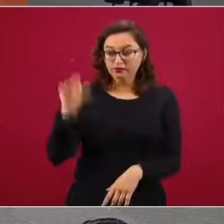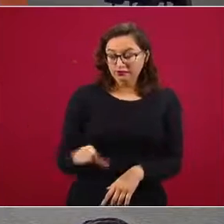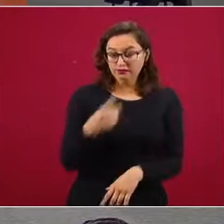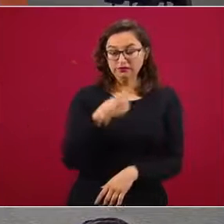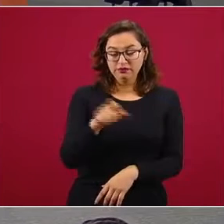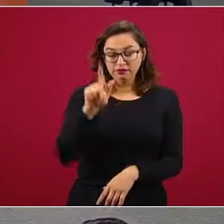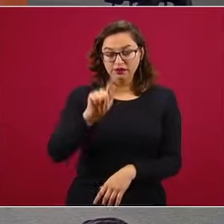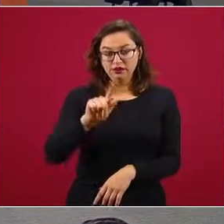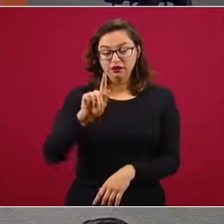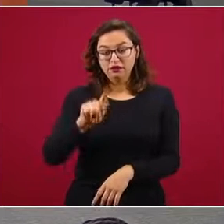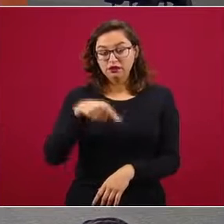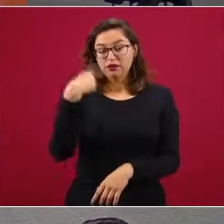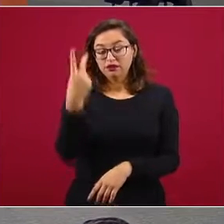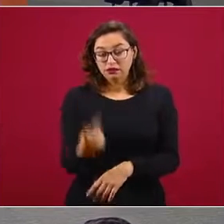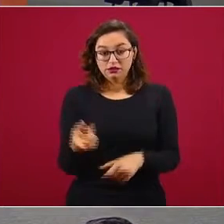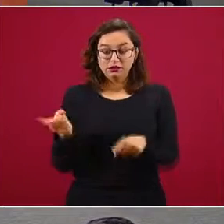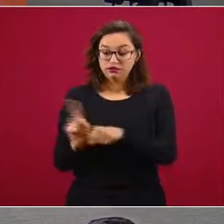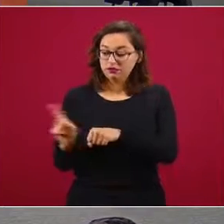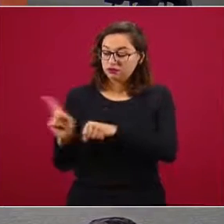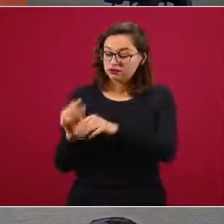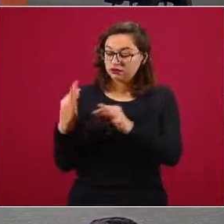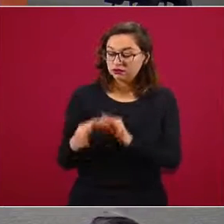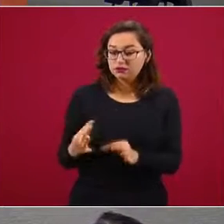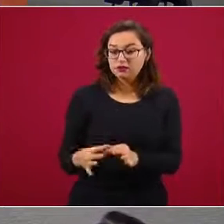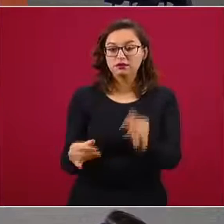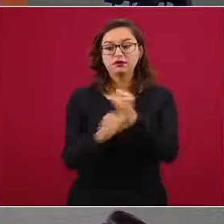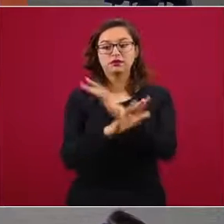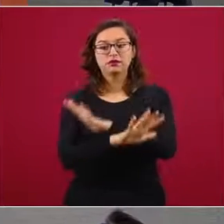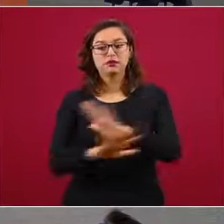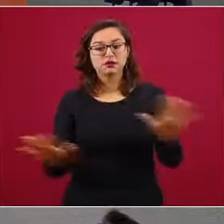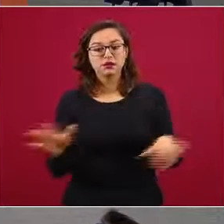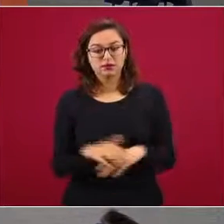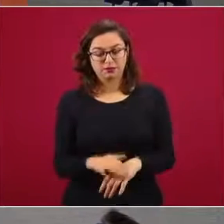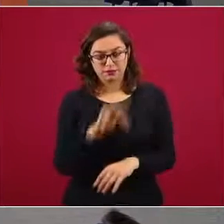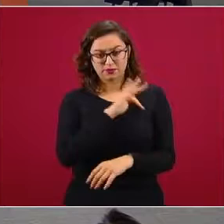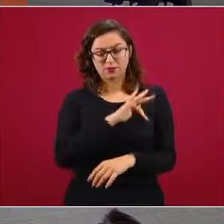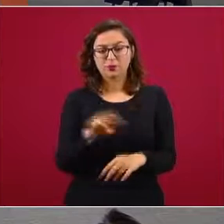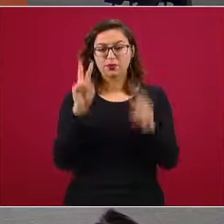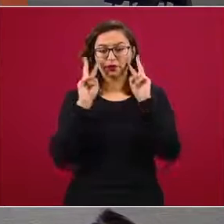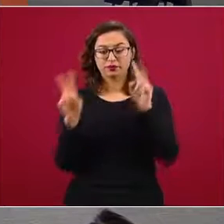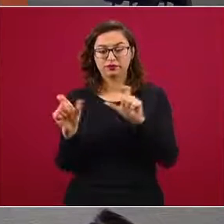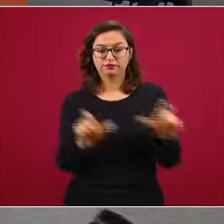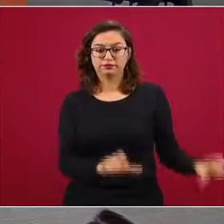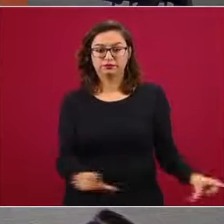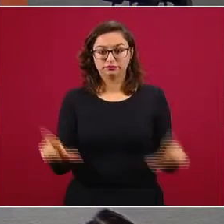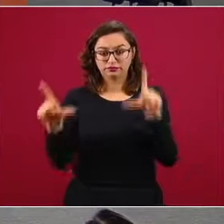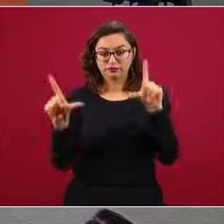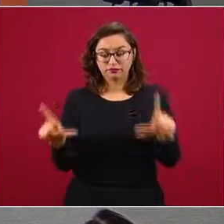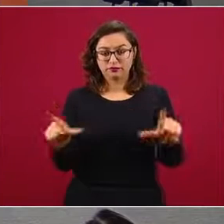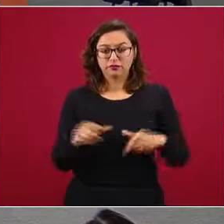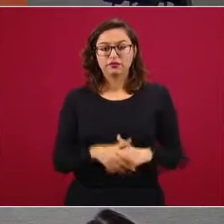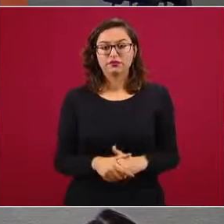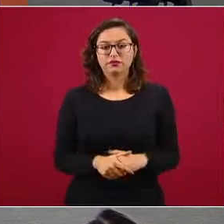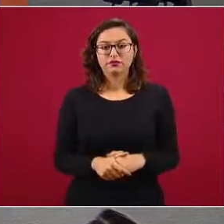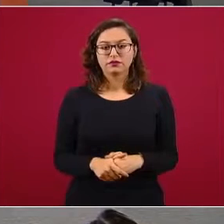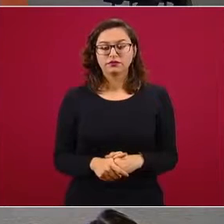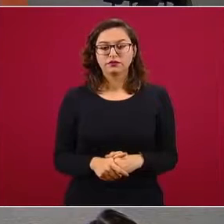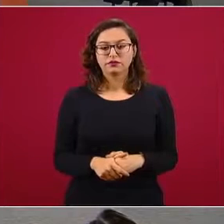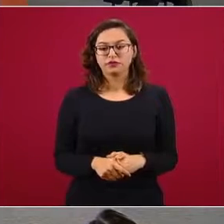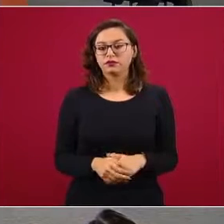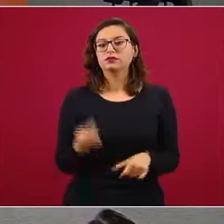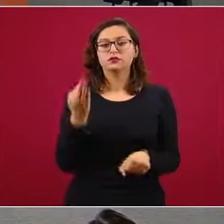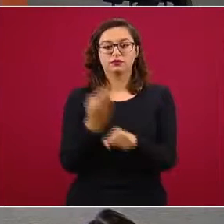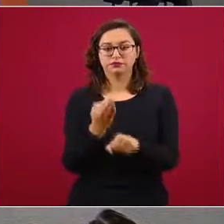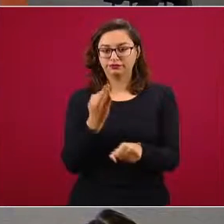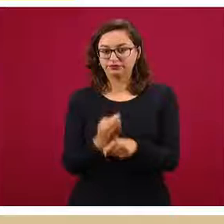Y en la siguiente lo que vemos es esta gráfica panorámica, ya a estas alturas todo México sabe lo que